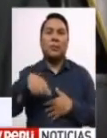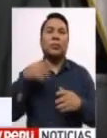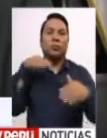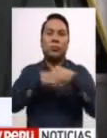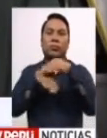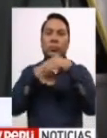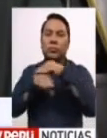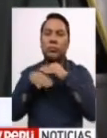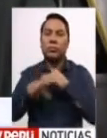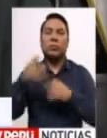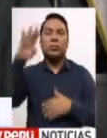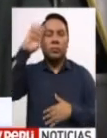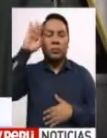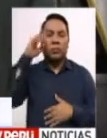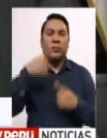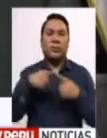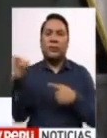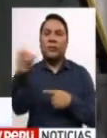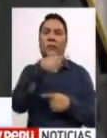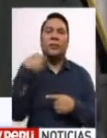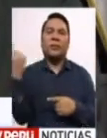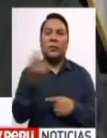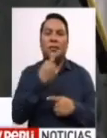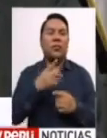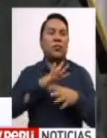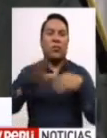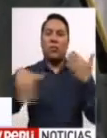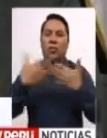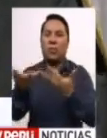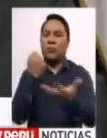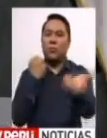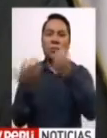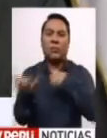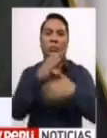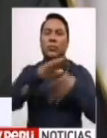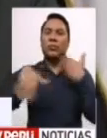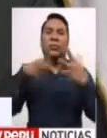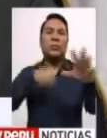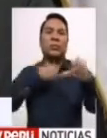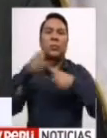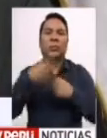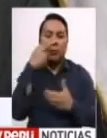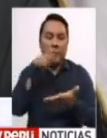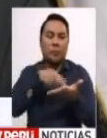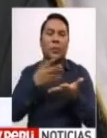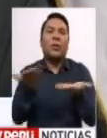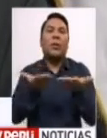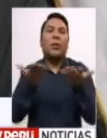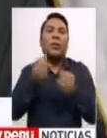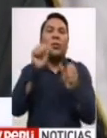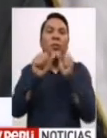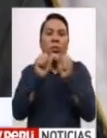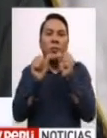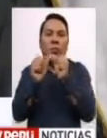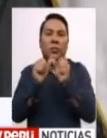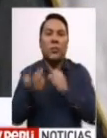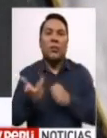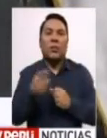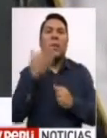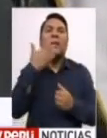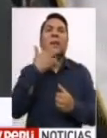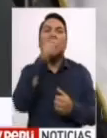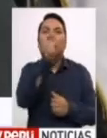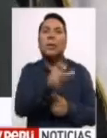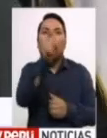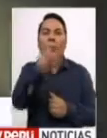con múltiples víctimas, ¿no? Porque el mismo teléfono, establecemos a qué números llaman, el número de las víctimas e incluso dinero